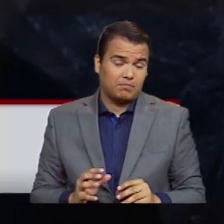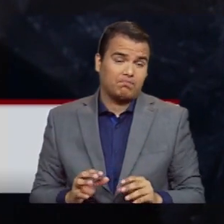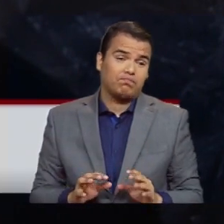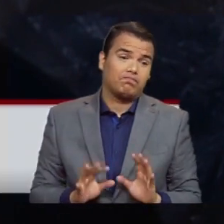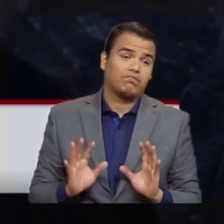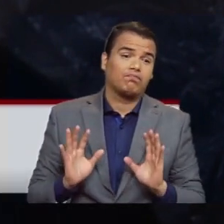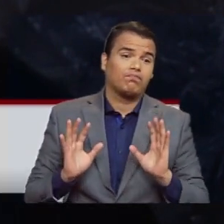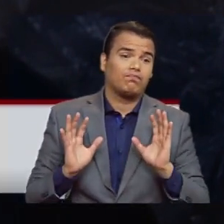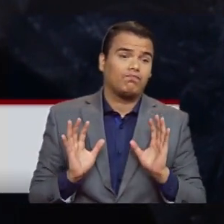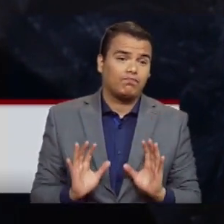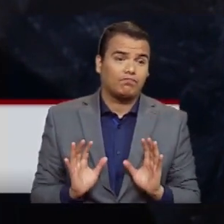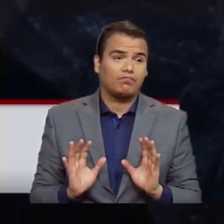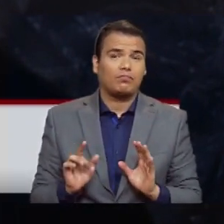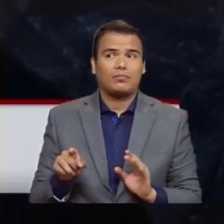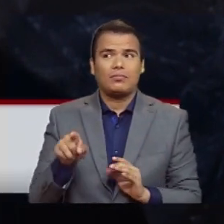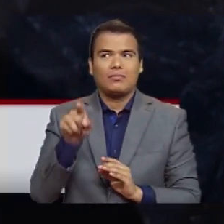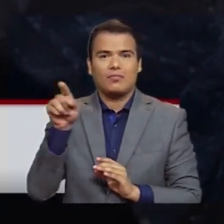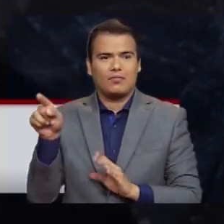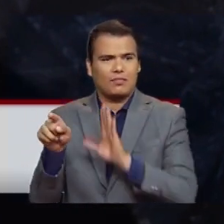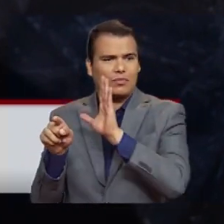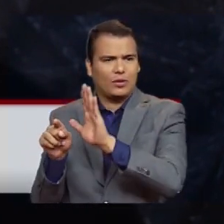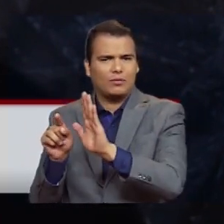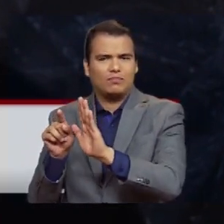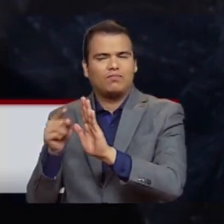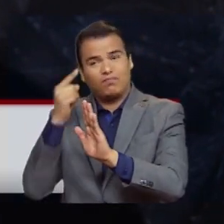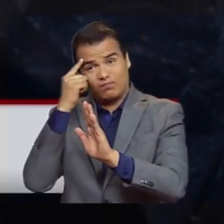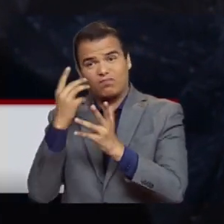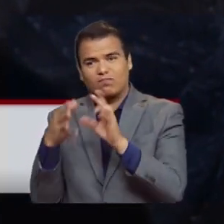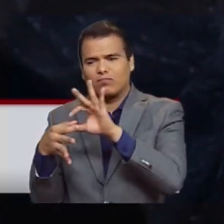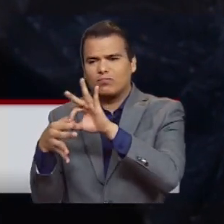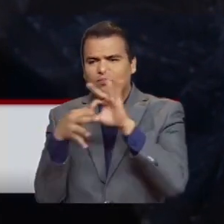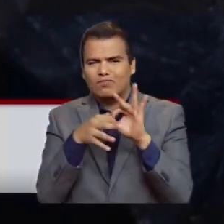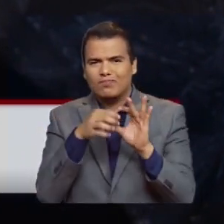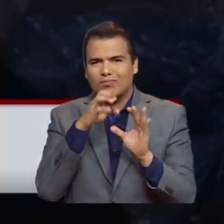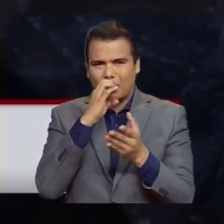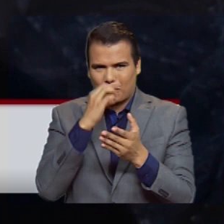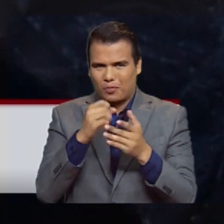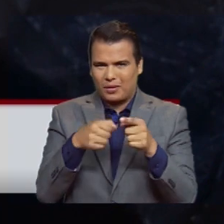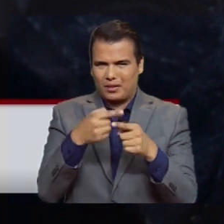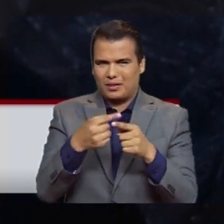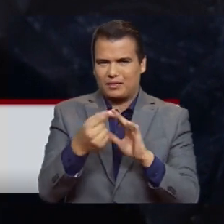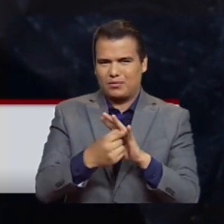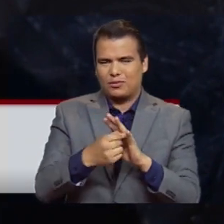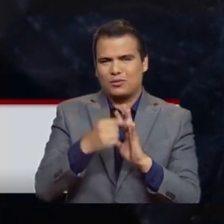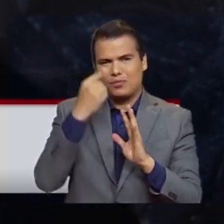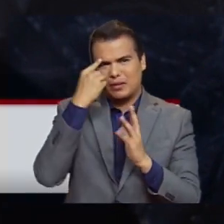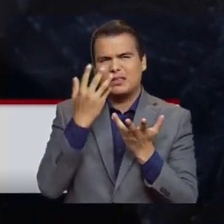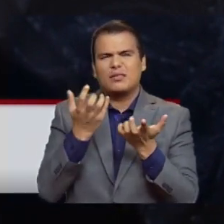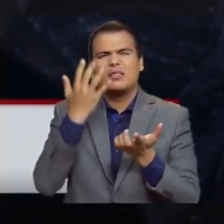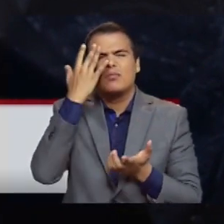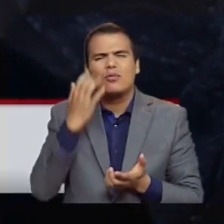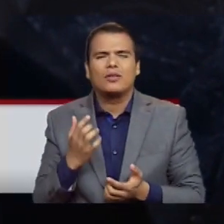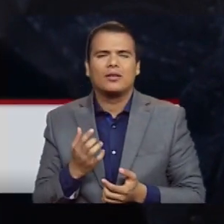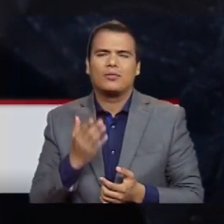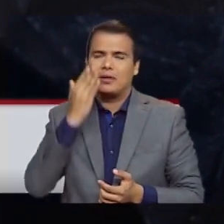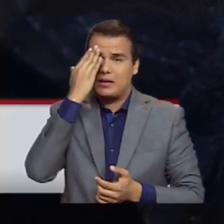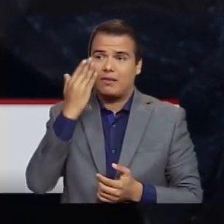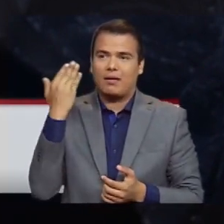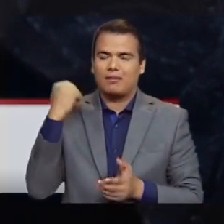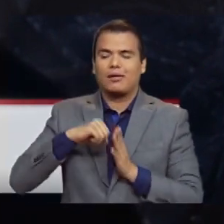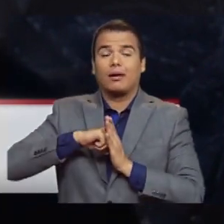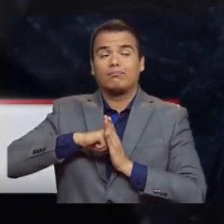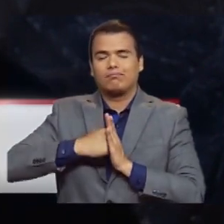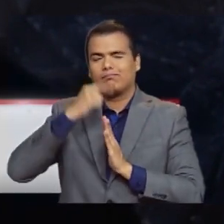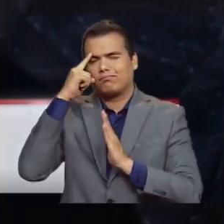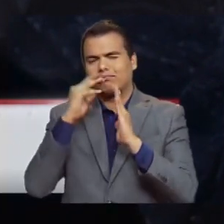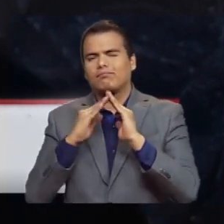ellos habían buscado la unión con Sábalo porque pues tenían una venganza pendiente. Porque